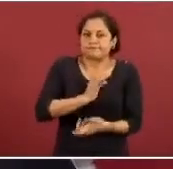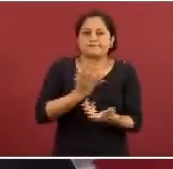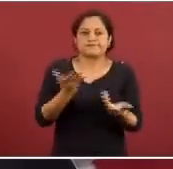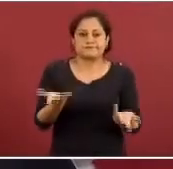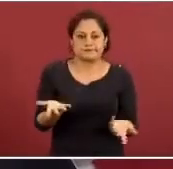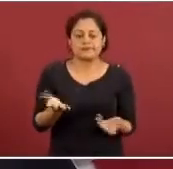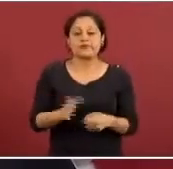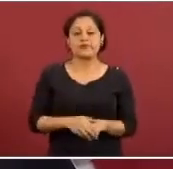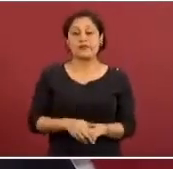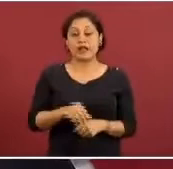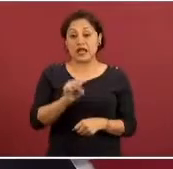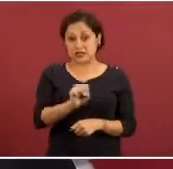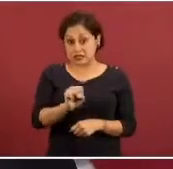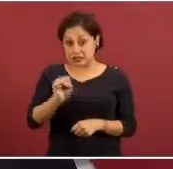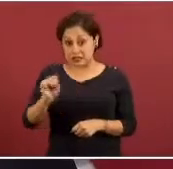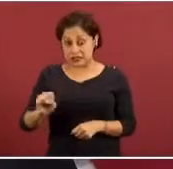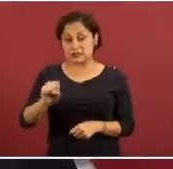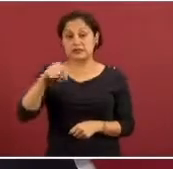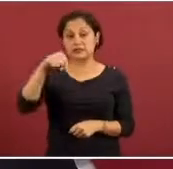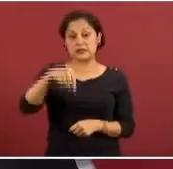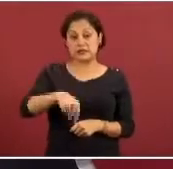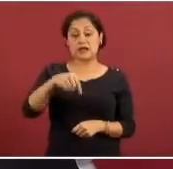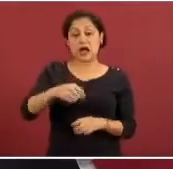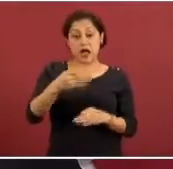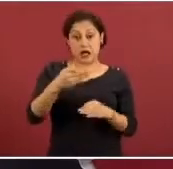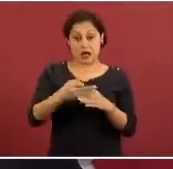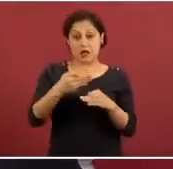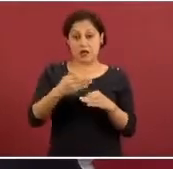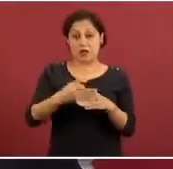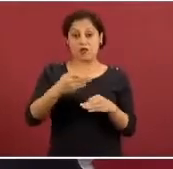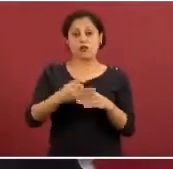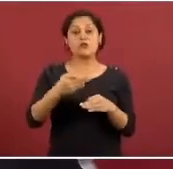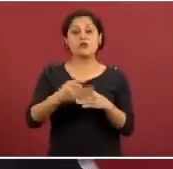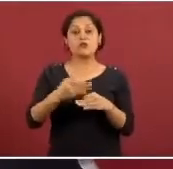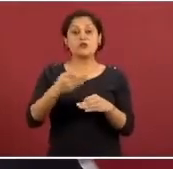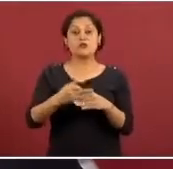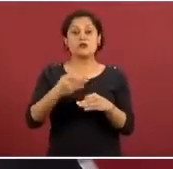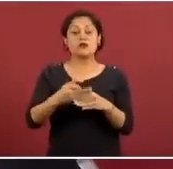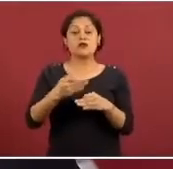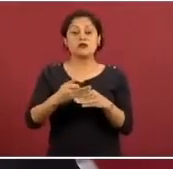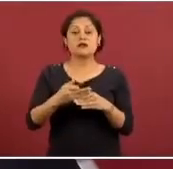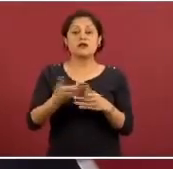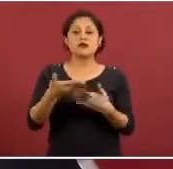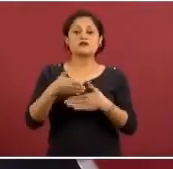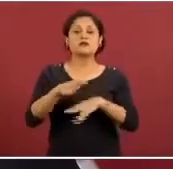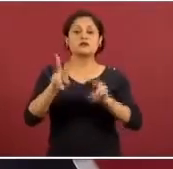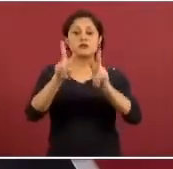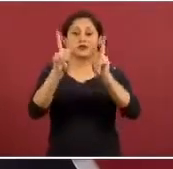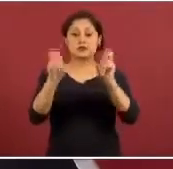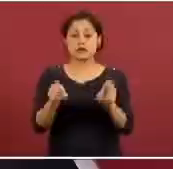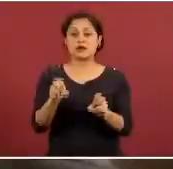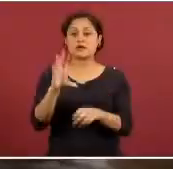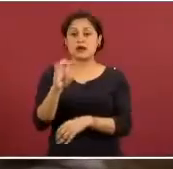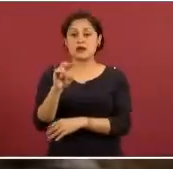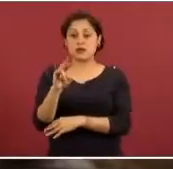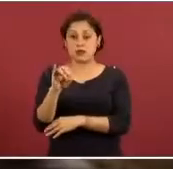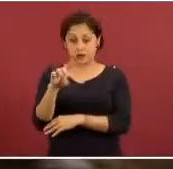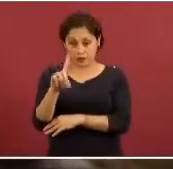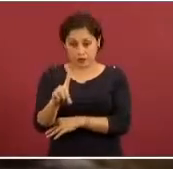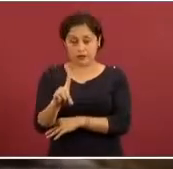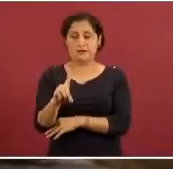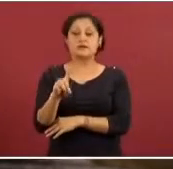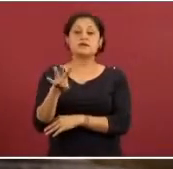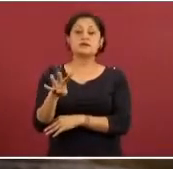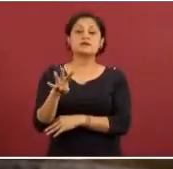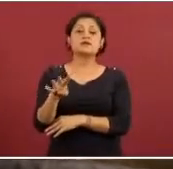la Secretaría de Salud, ahorita en el marco de la contingencia por coronavirus, hemos estado también